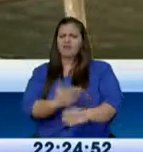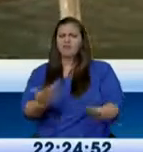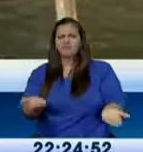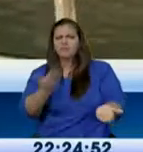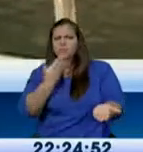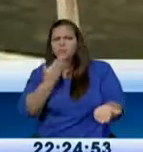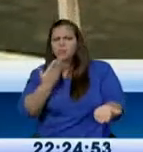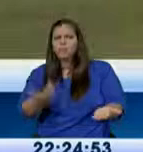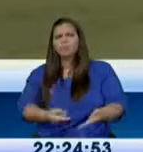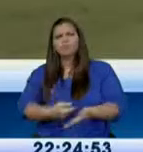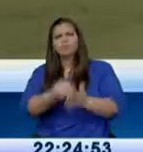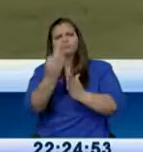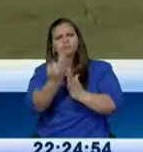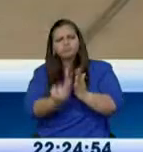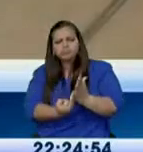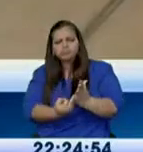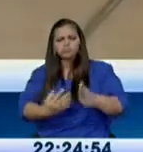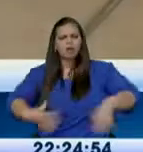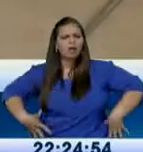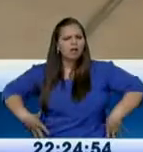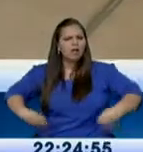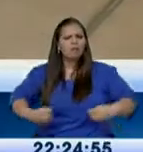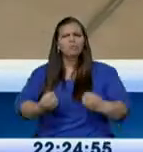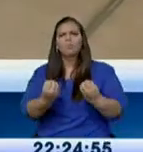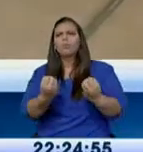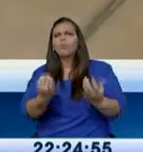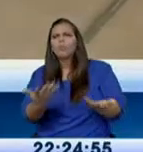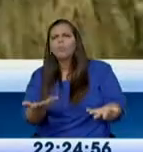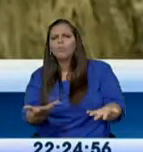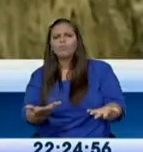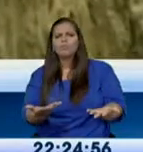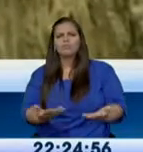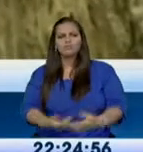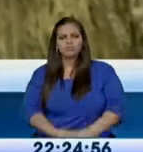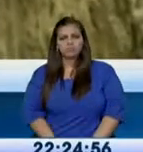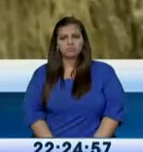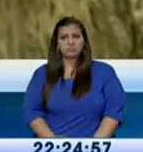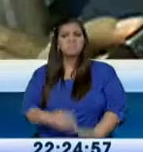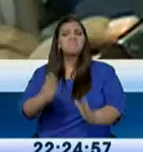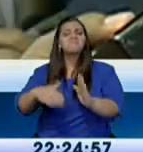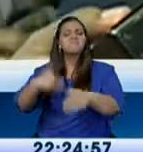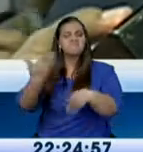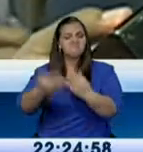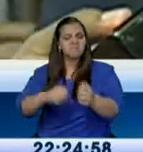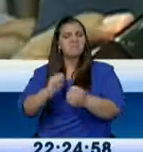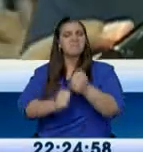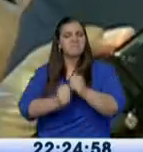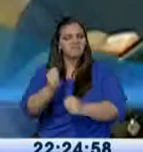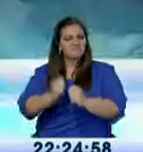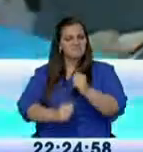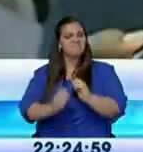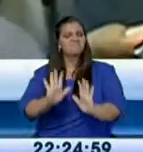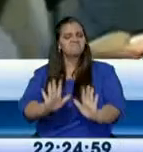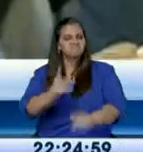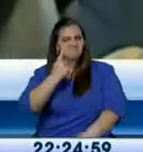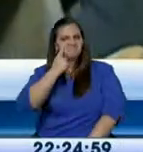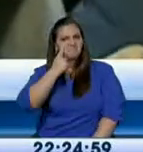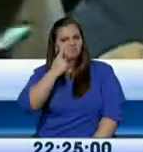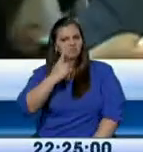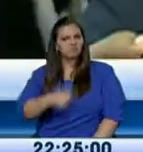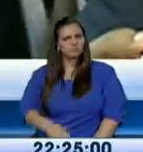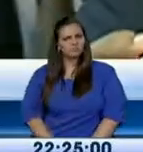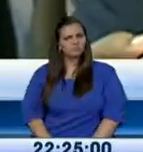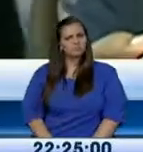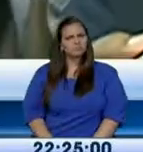gastos complementarios de la obra, lo que representaría un inconveniente en los meses siguientes. El municipio de Quito no va a tener